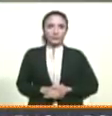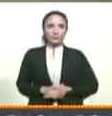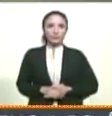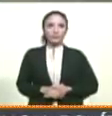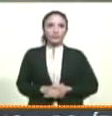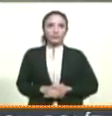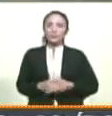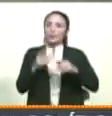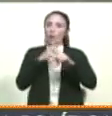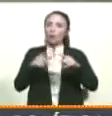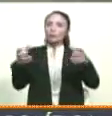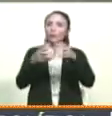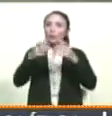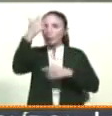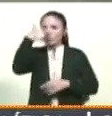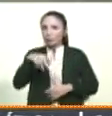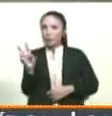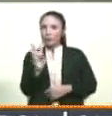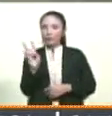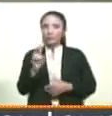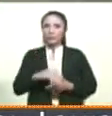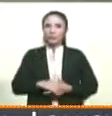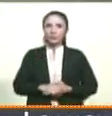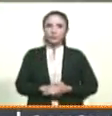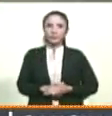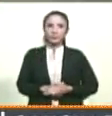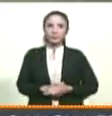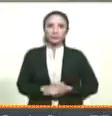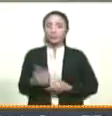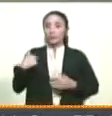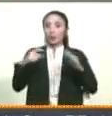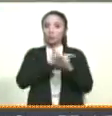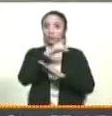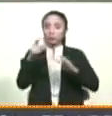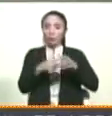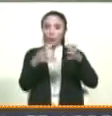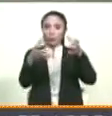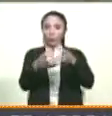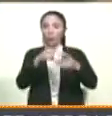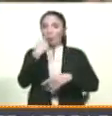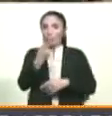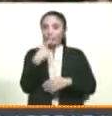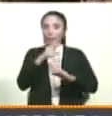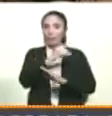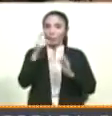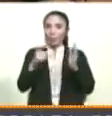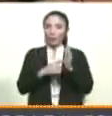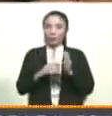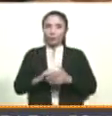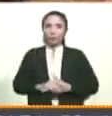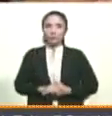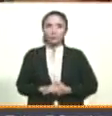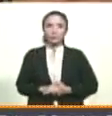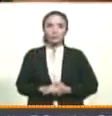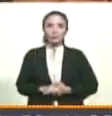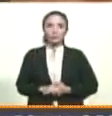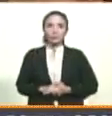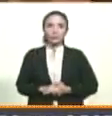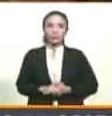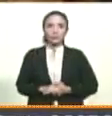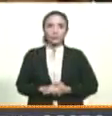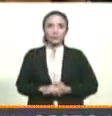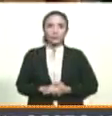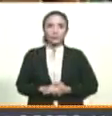al movimiento Somos Venezuela. Estamos completos, ¿verdad? Aquí estamos. La